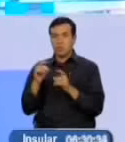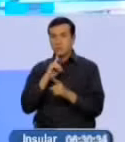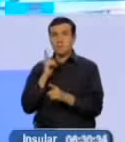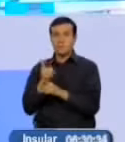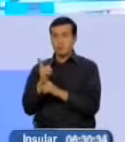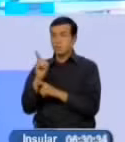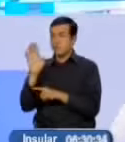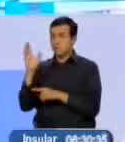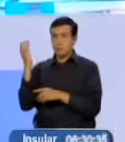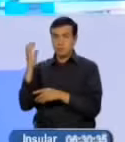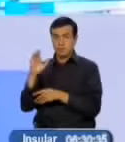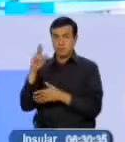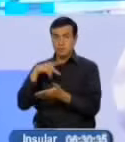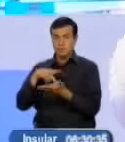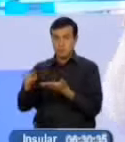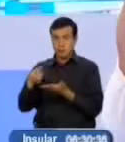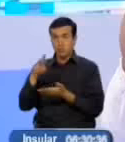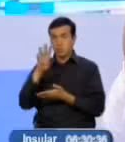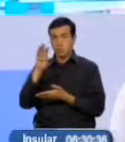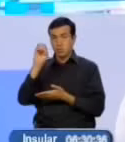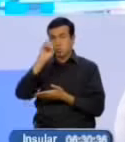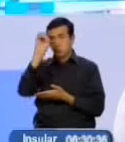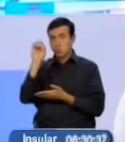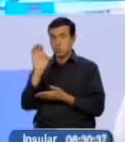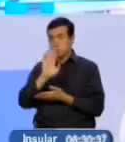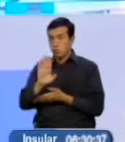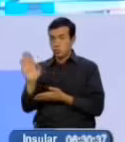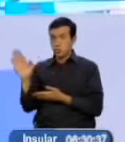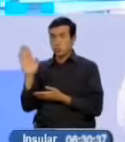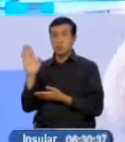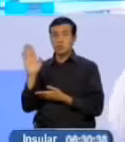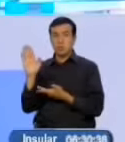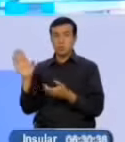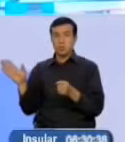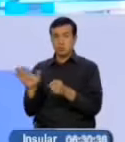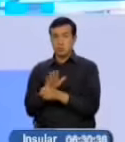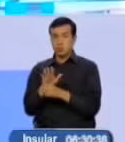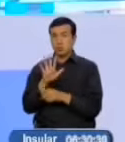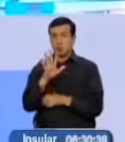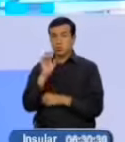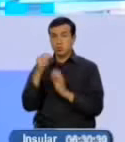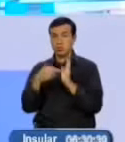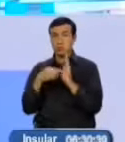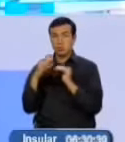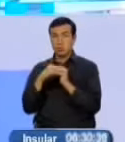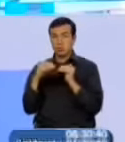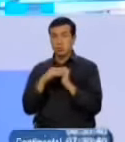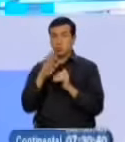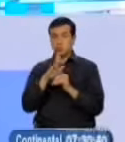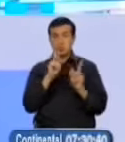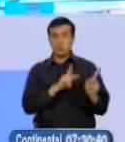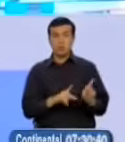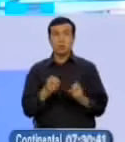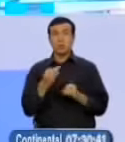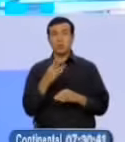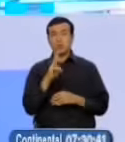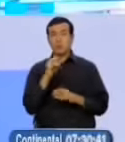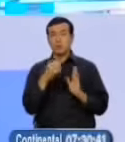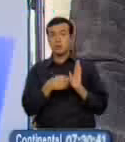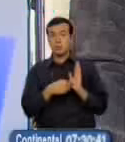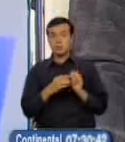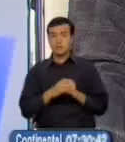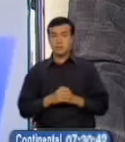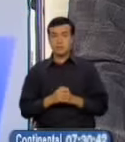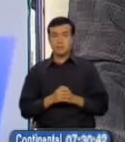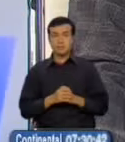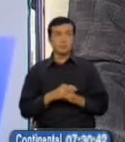que cubrir, y como hemos dicho, el 40% de las coberturas que dio el IES cruzaron los $50 mil cuando sus planes de contrato eran de solo 20 mil. Y estos